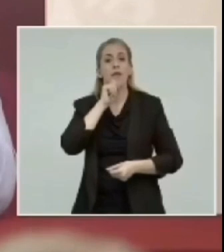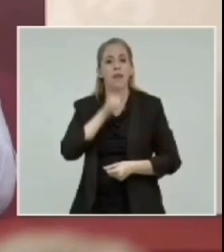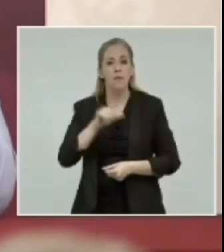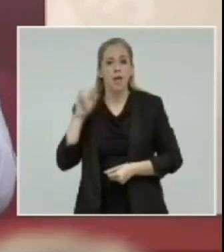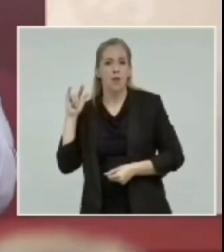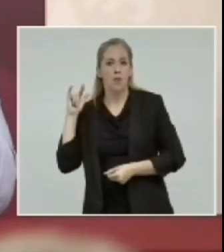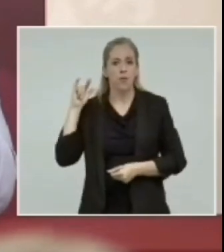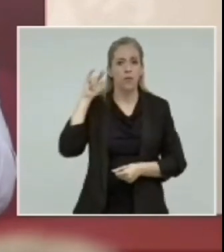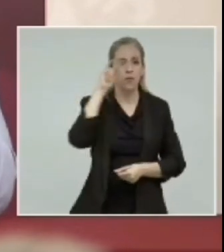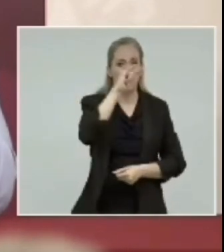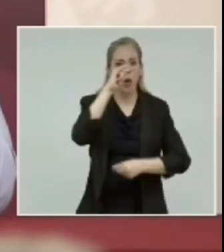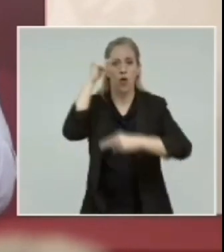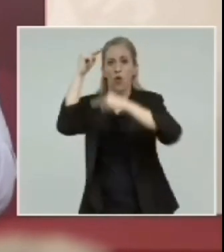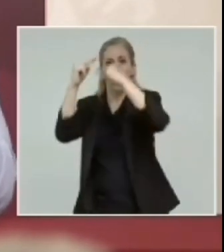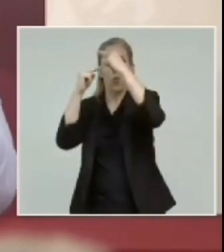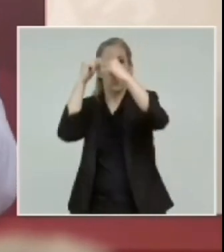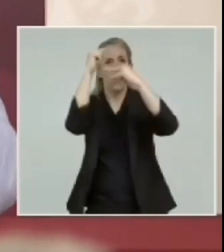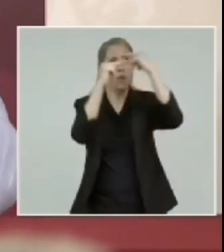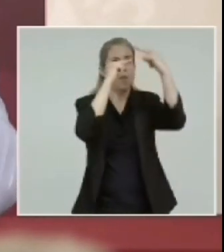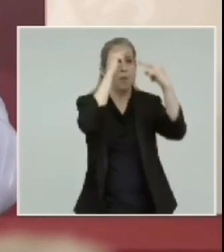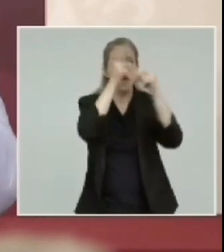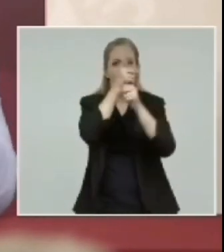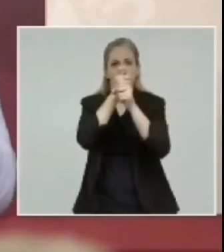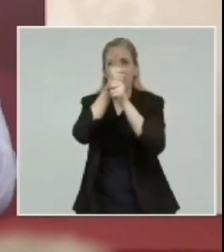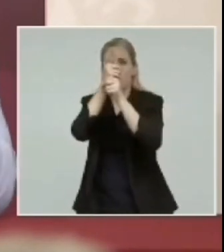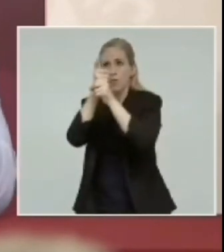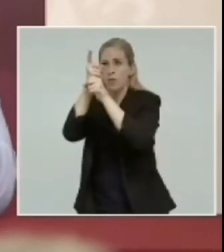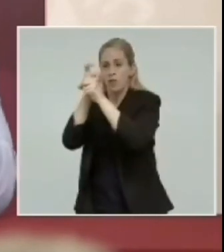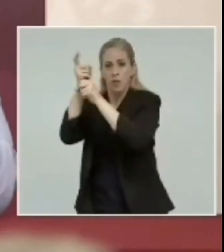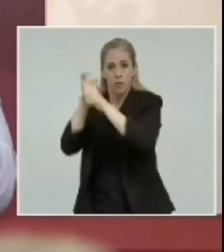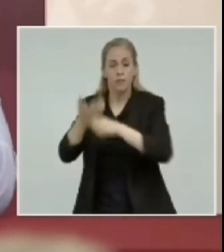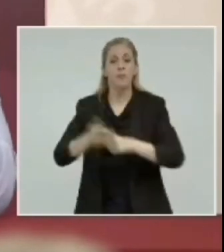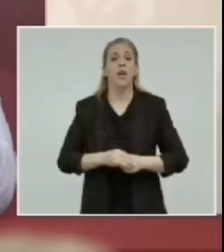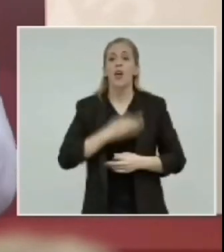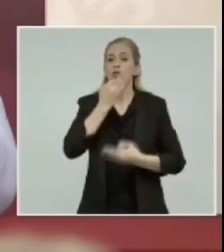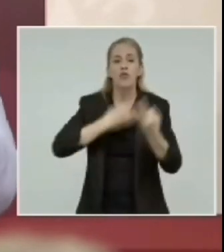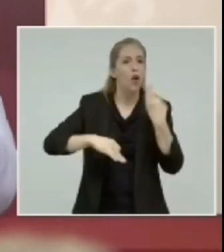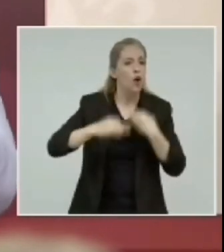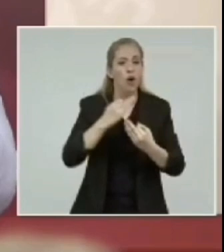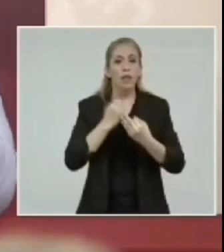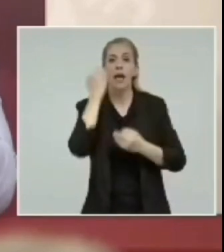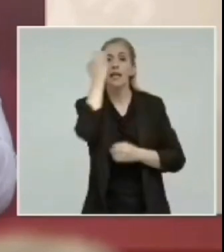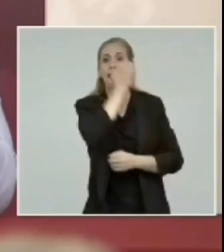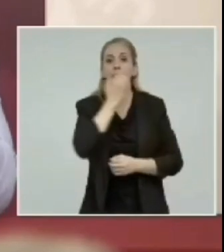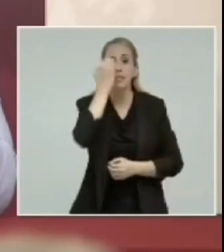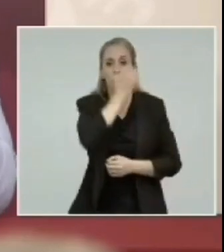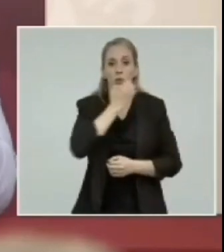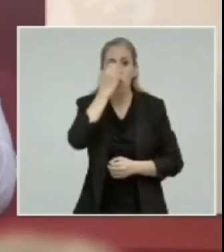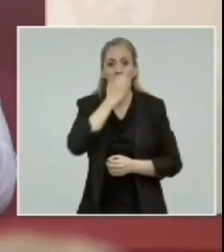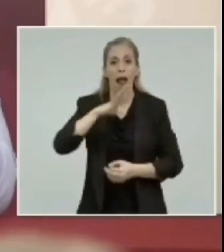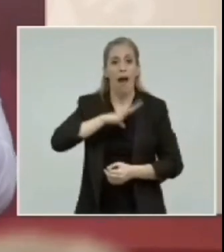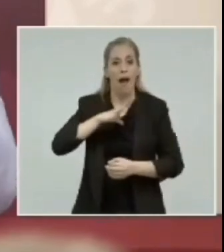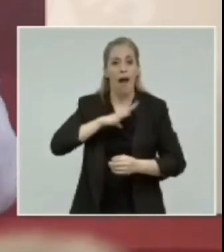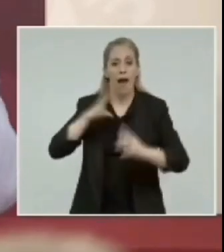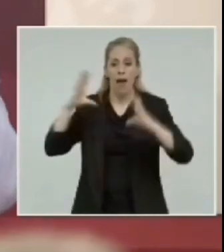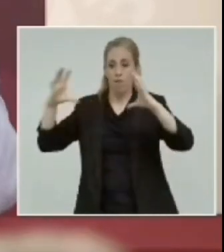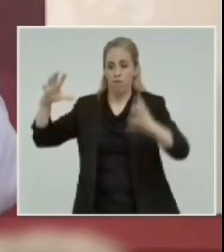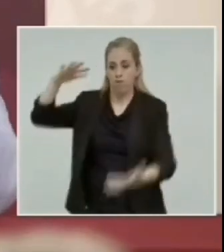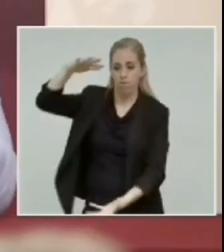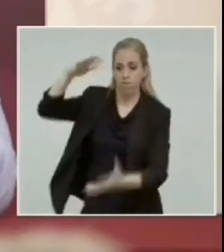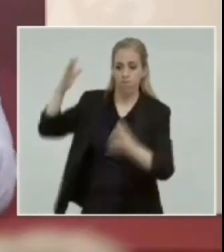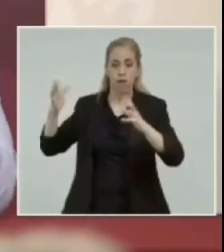nubes, reductores a altos consumidores, todas las escuelas de Nuevo León con tinacos para el regreso a